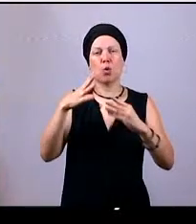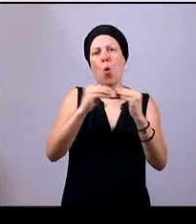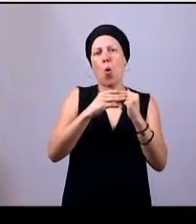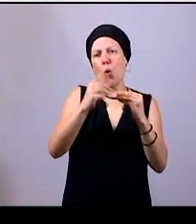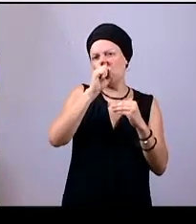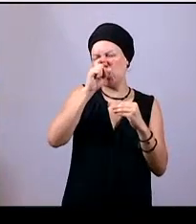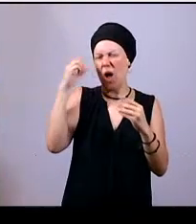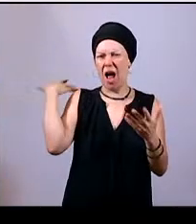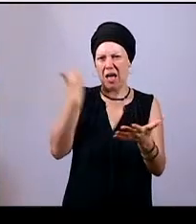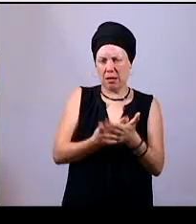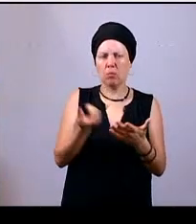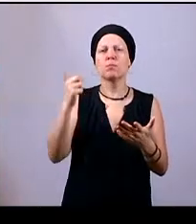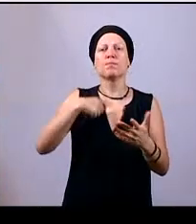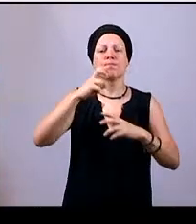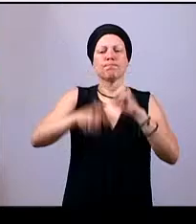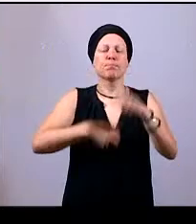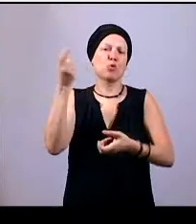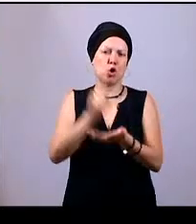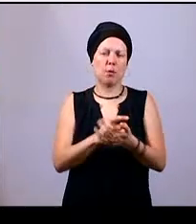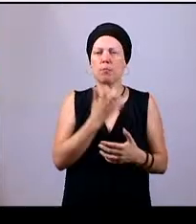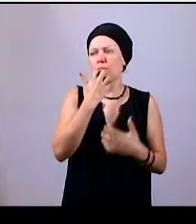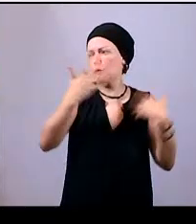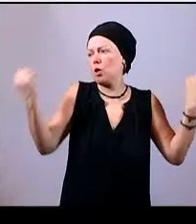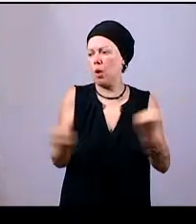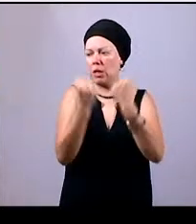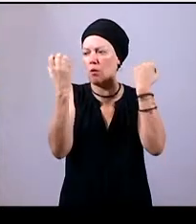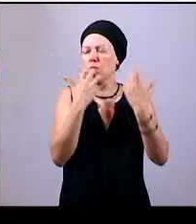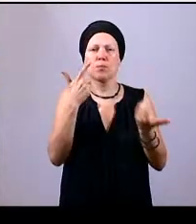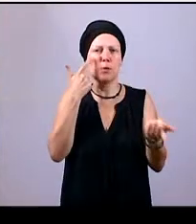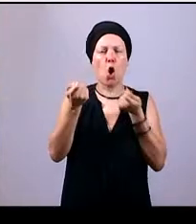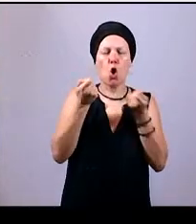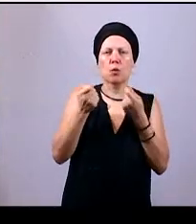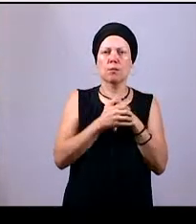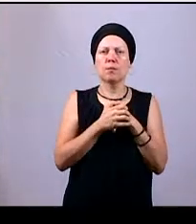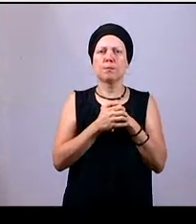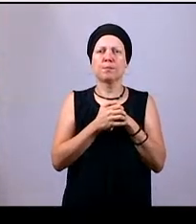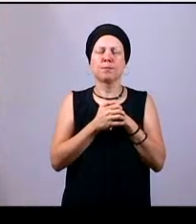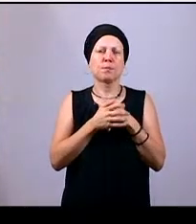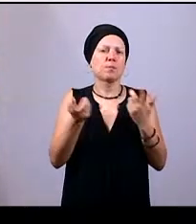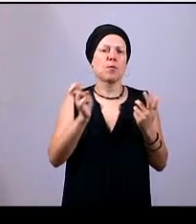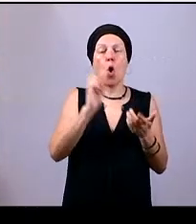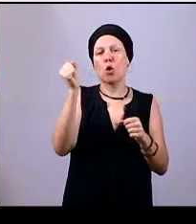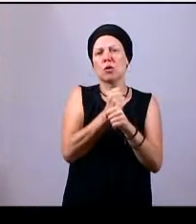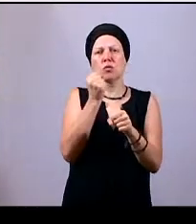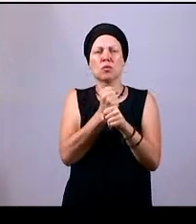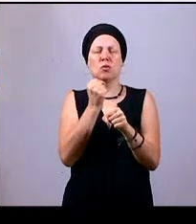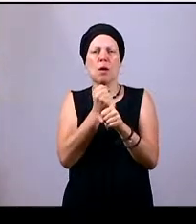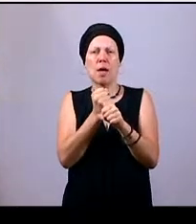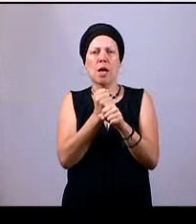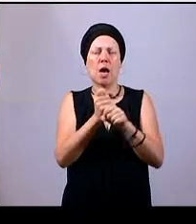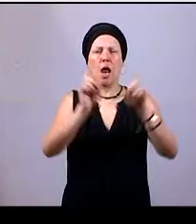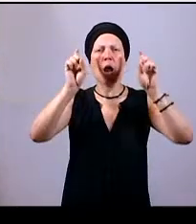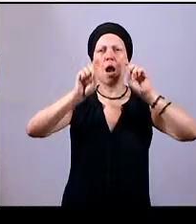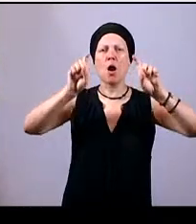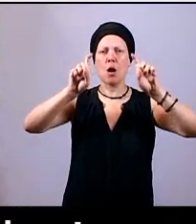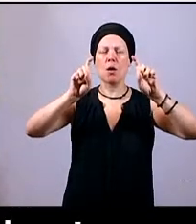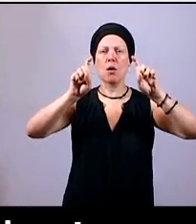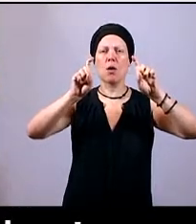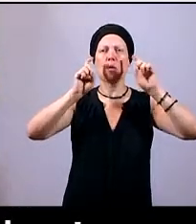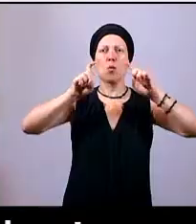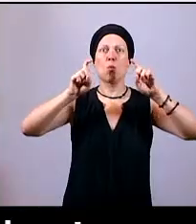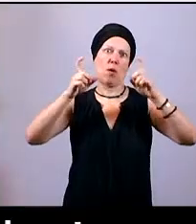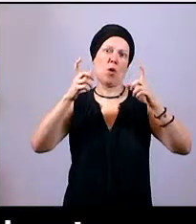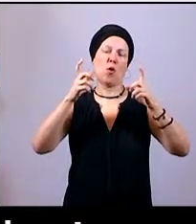tradicionales. Entre otras acciones, se prevé controlar las poblaciones de ungulados o trabajar en la erradicación de especies